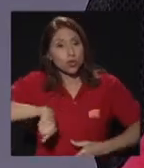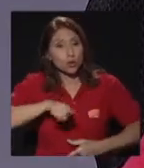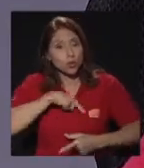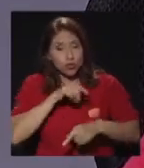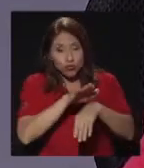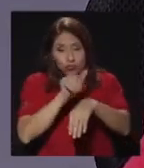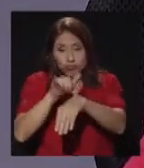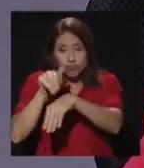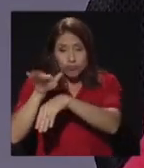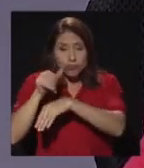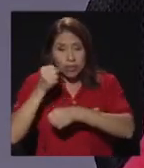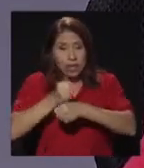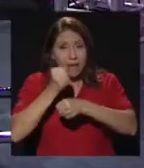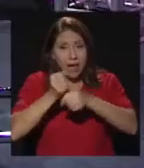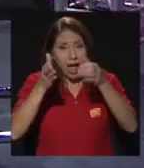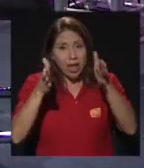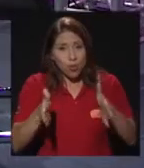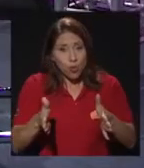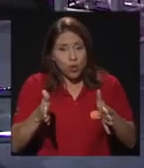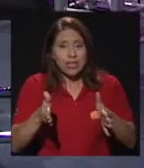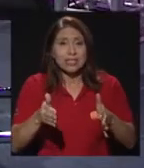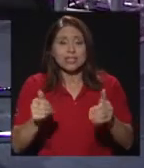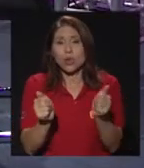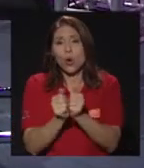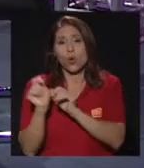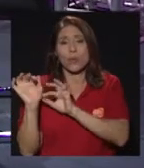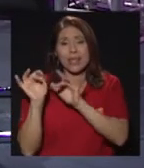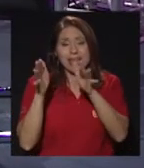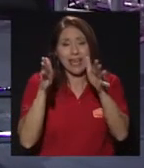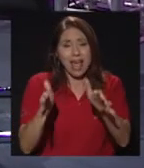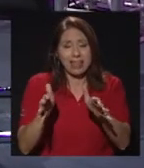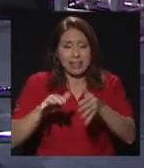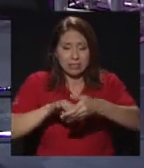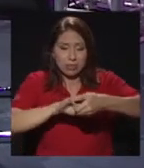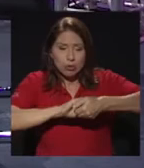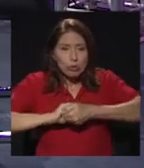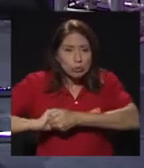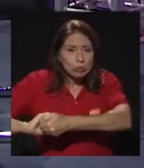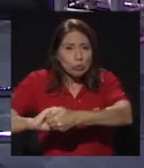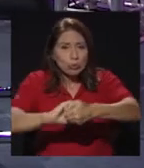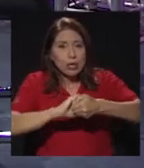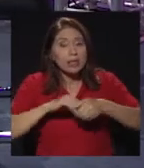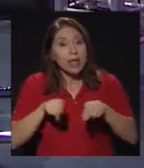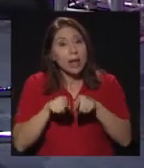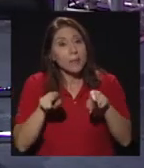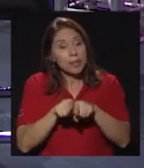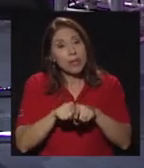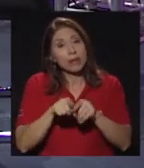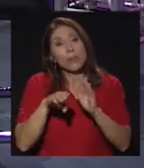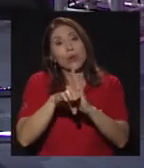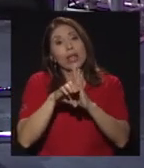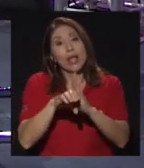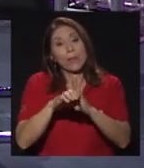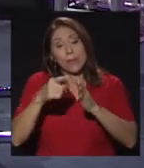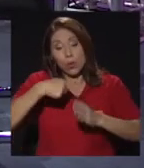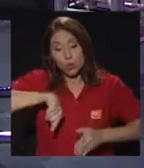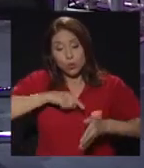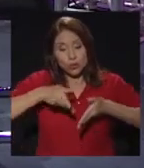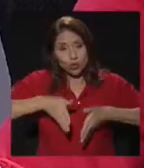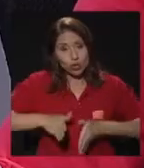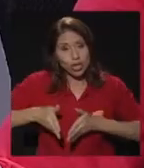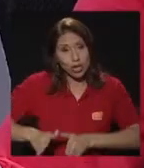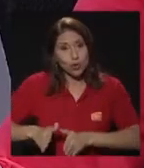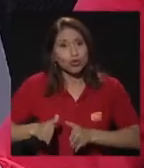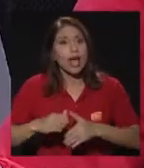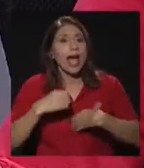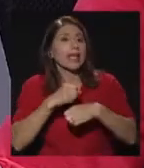trabajadores con trabajadores migrantes. Hemos hecho petición, por ejemplo, nuestros hijos han hecho petición a